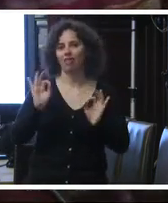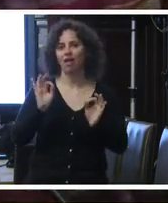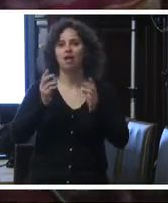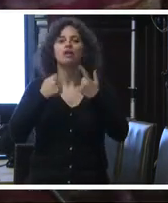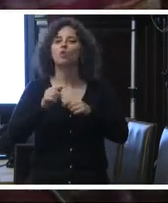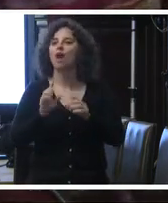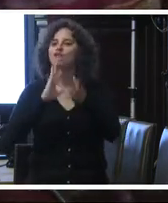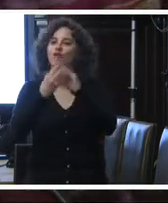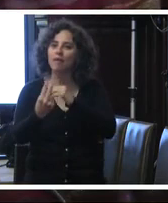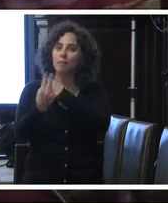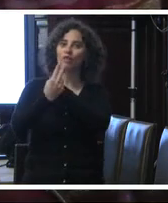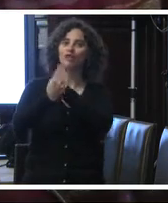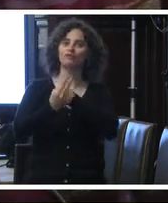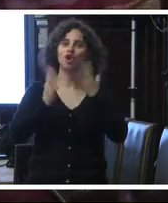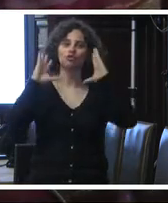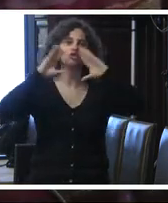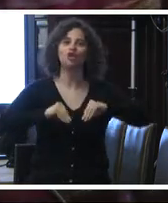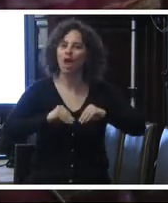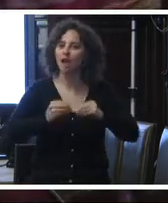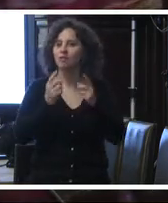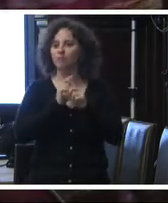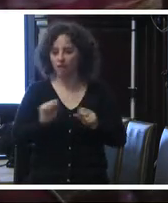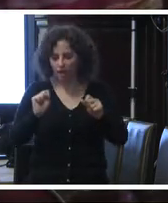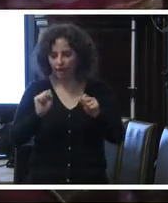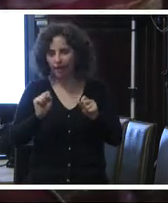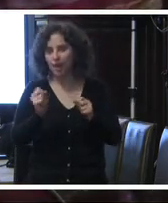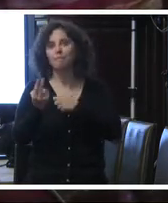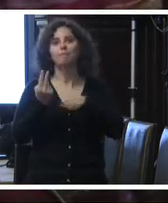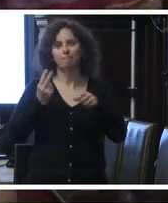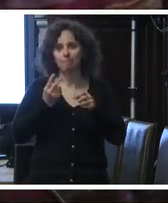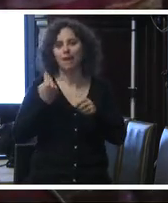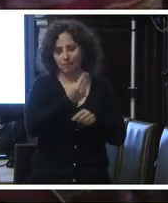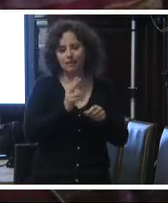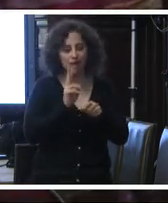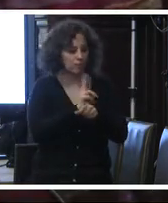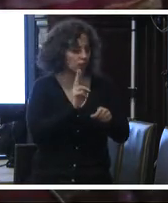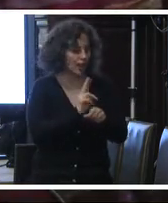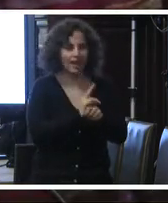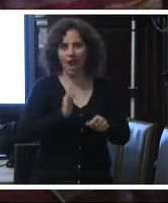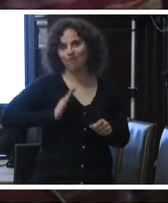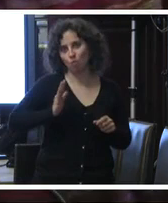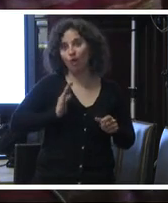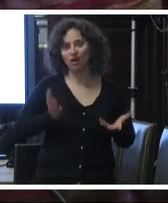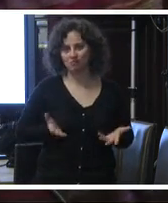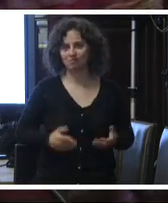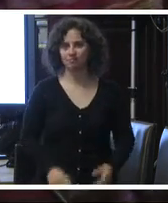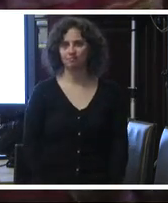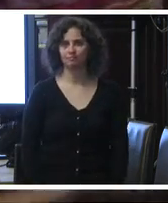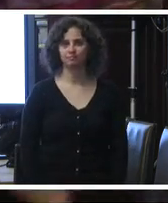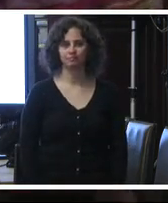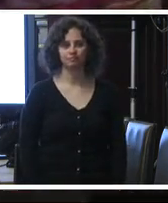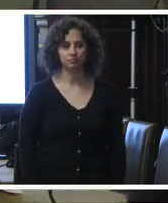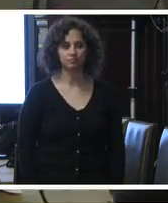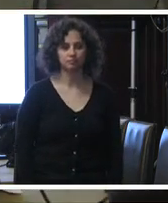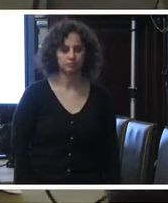de protección integral que respondan a estas afectaciones con impacto de género, ¿no? Gracias.